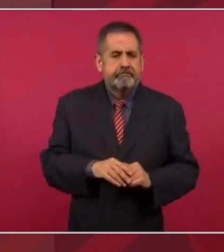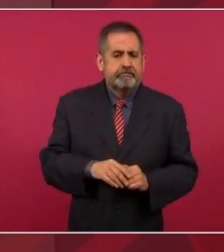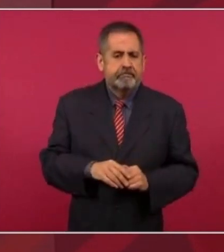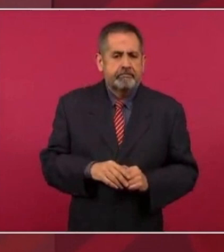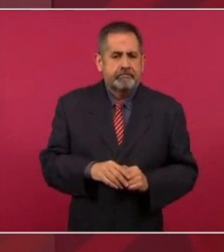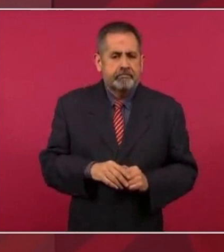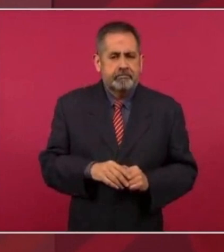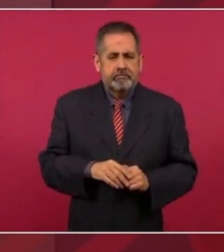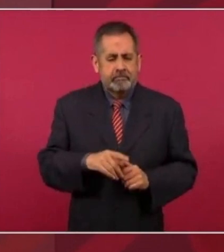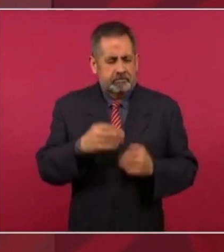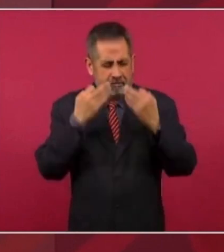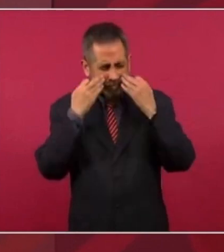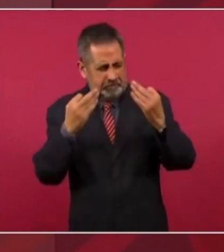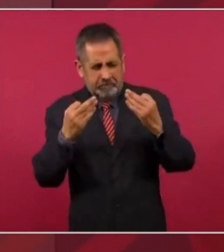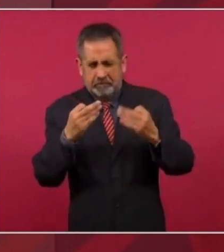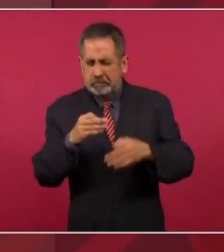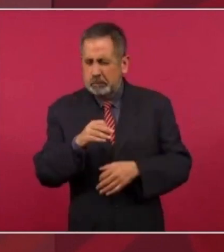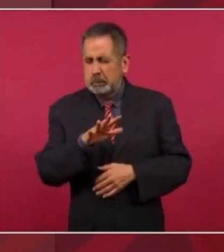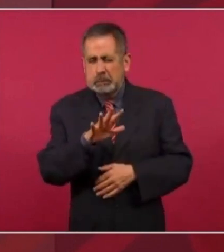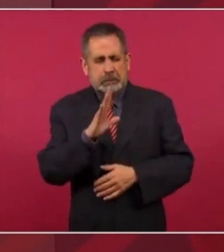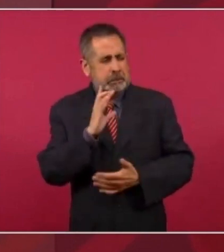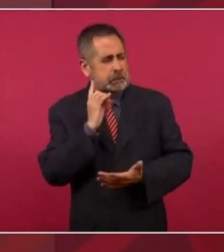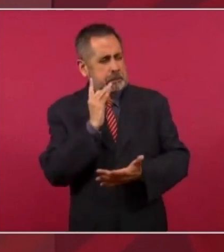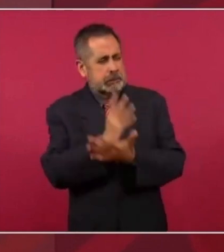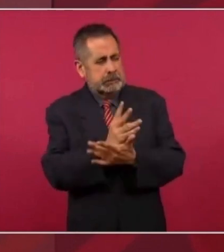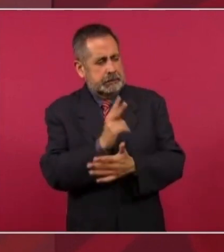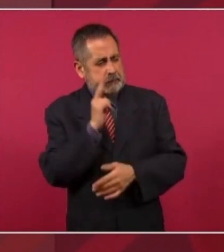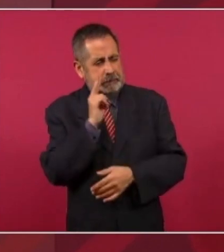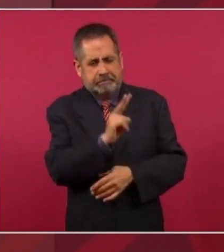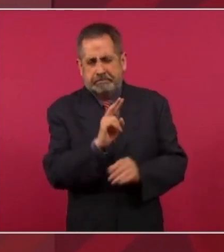a todas luces